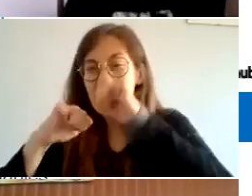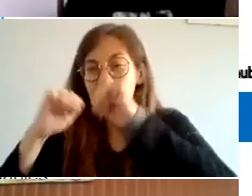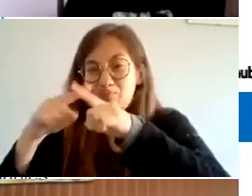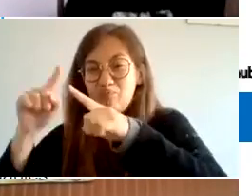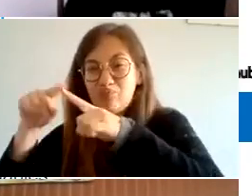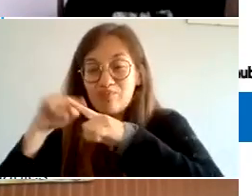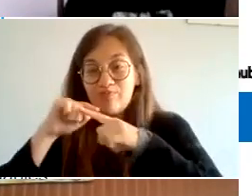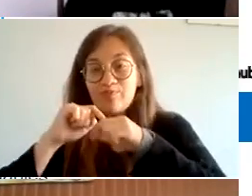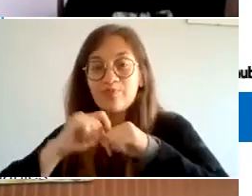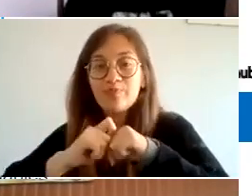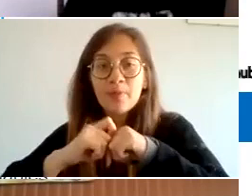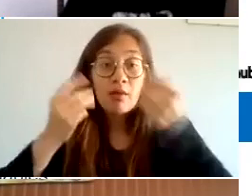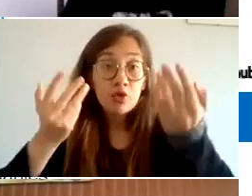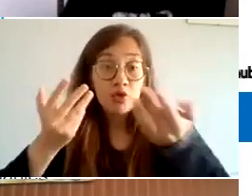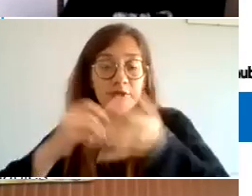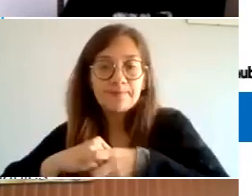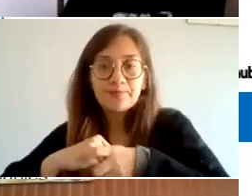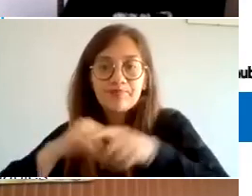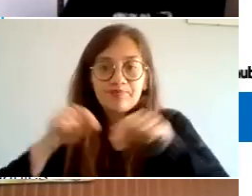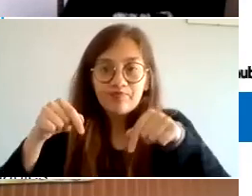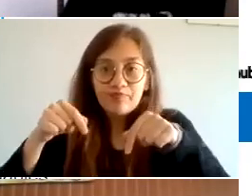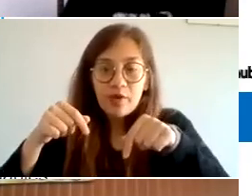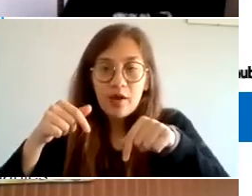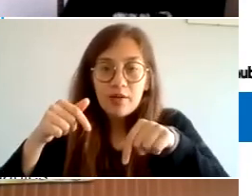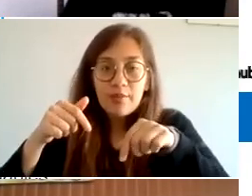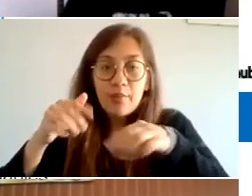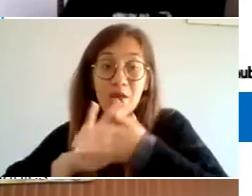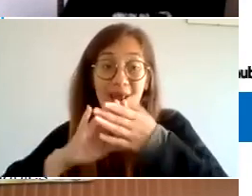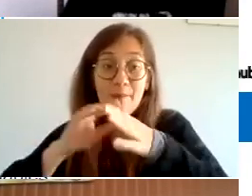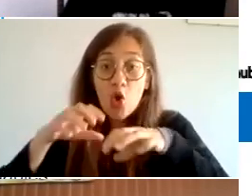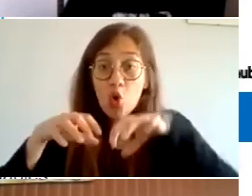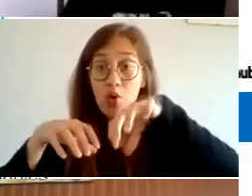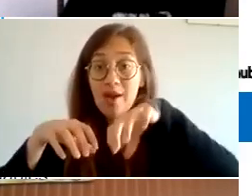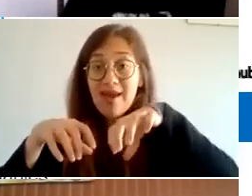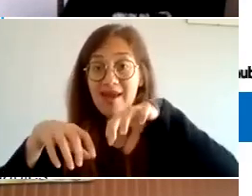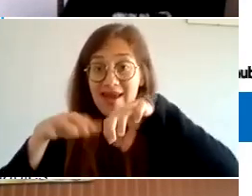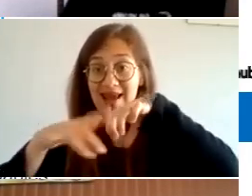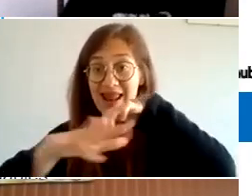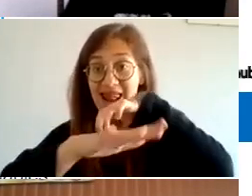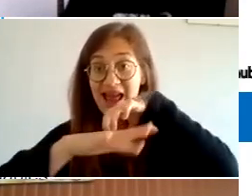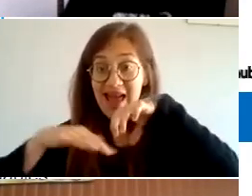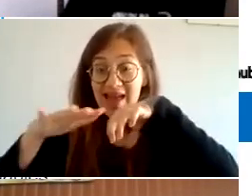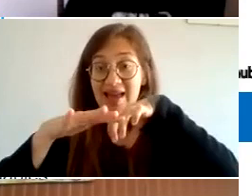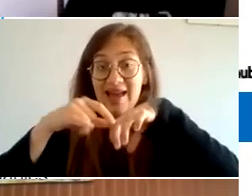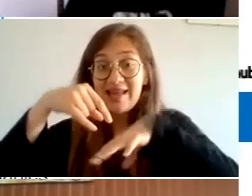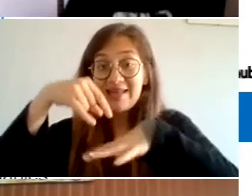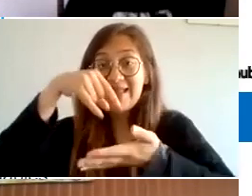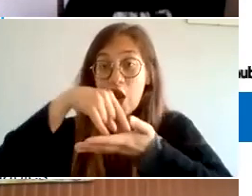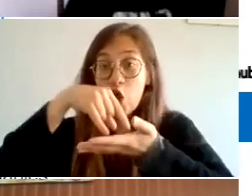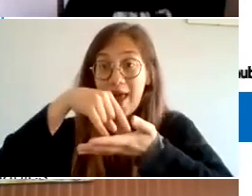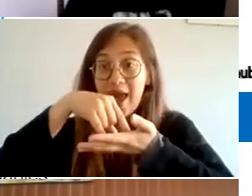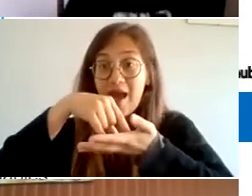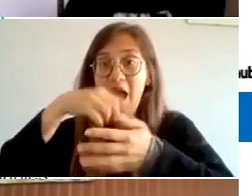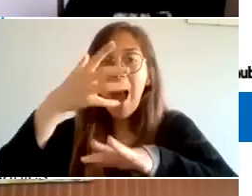De hecho, aquí, por ejemplo, para la isla de Chiloé existe un cable que va desde Calbuco hasta Chiloé para poder entregar